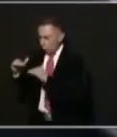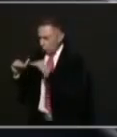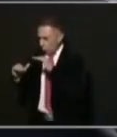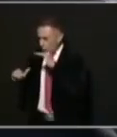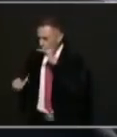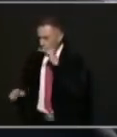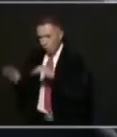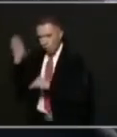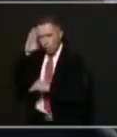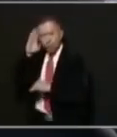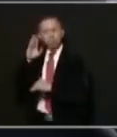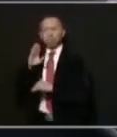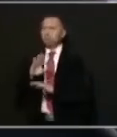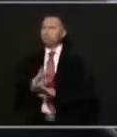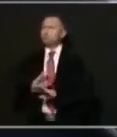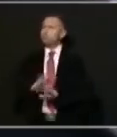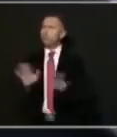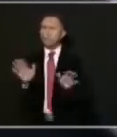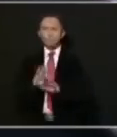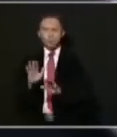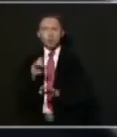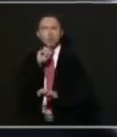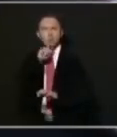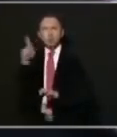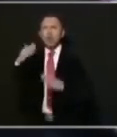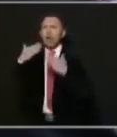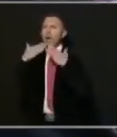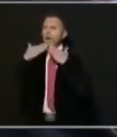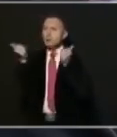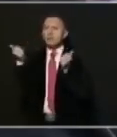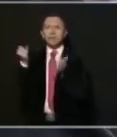al erario, a la hacienda pública.